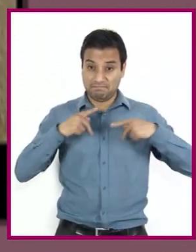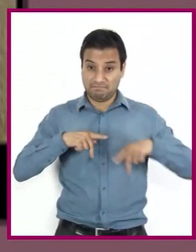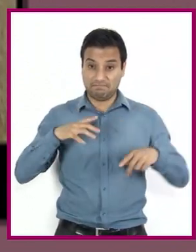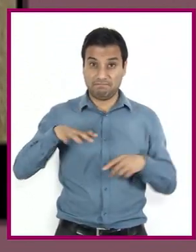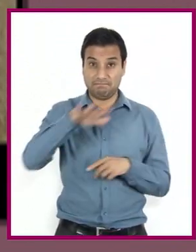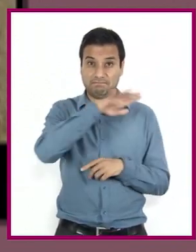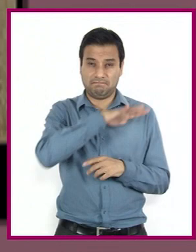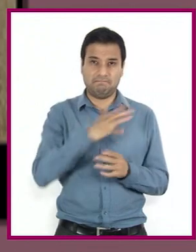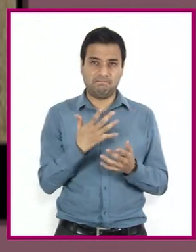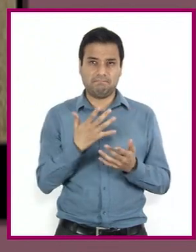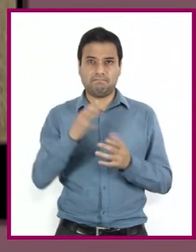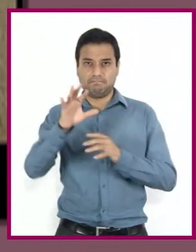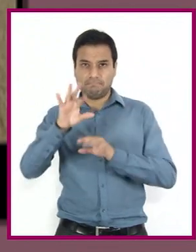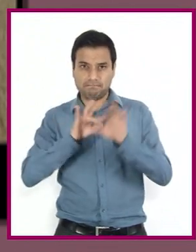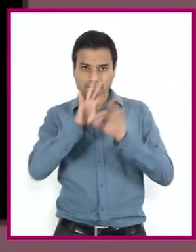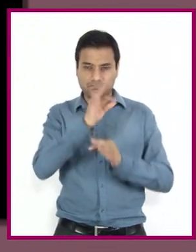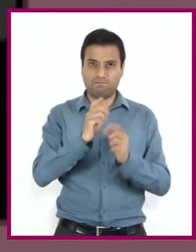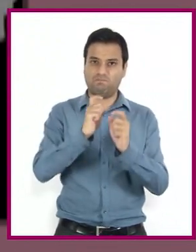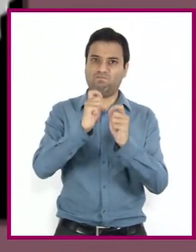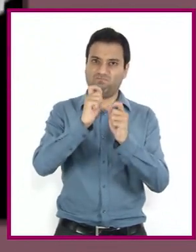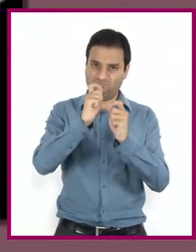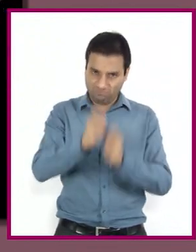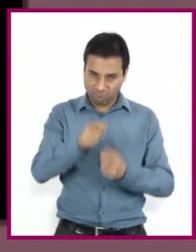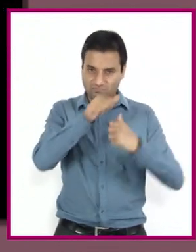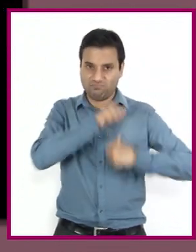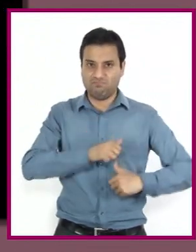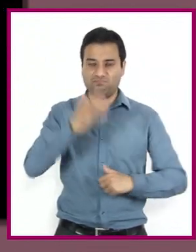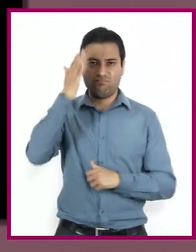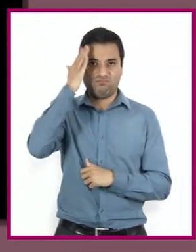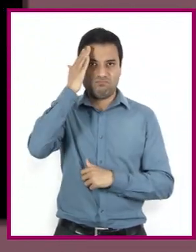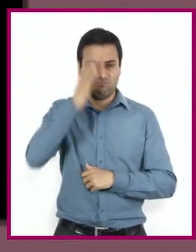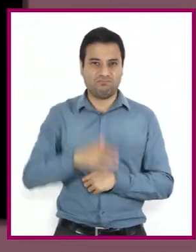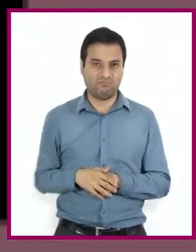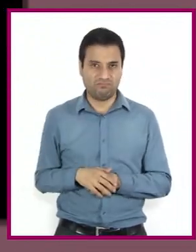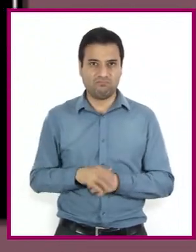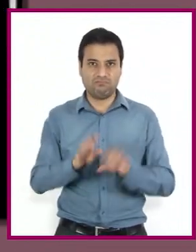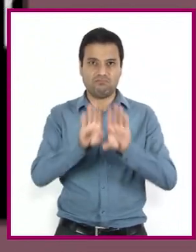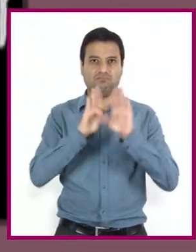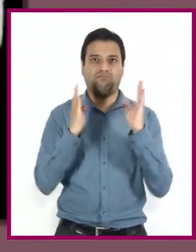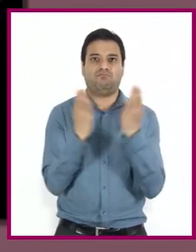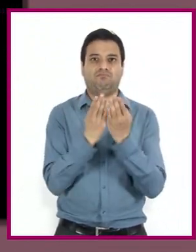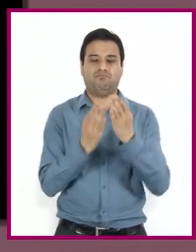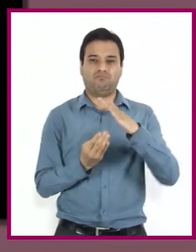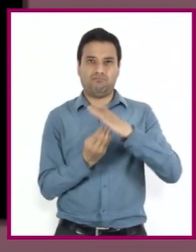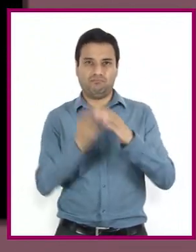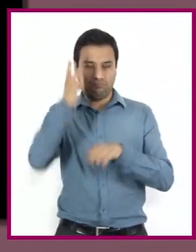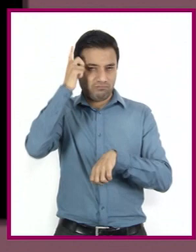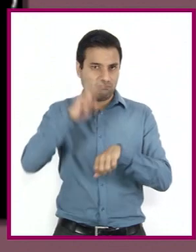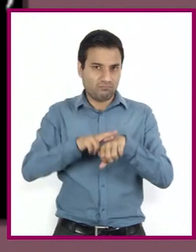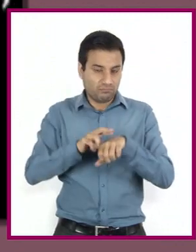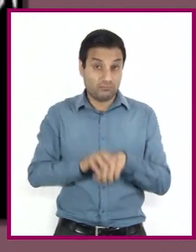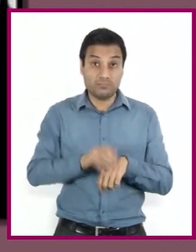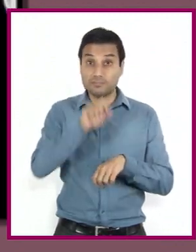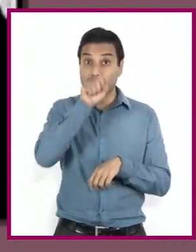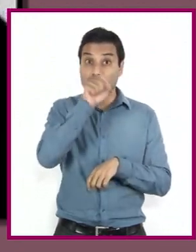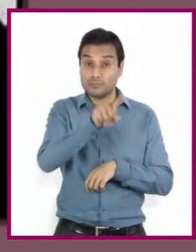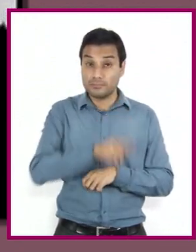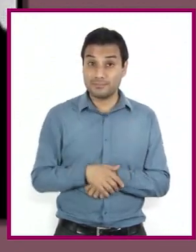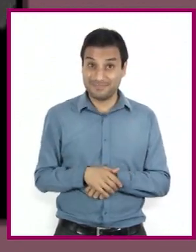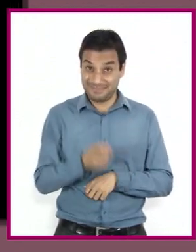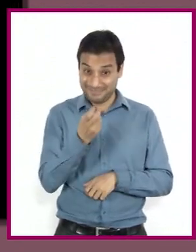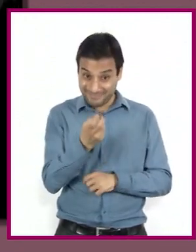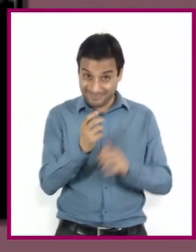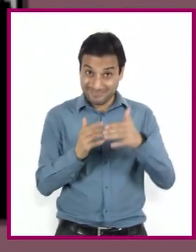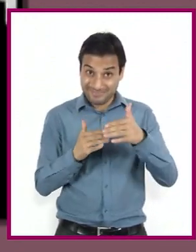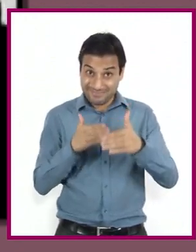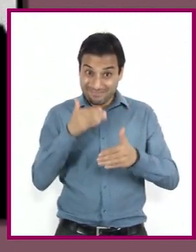Instituto Federal Electoral son los funcionarios de las mesas directivas de casilla. Pero ya en términos más generales, este proceso